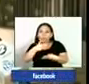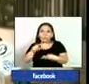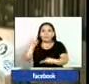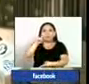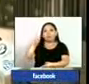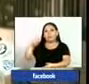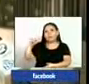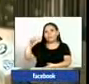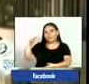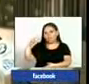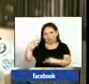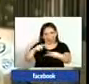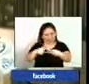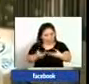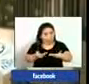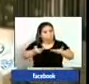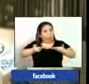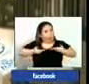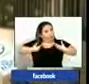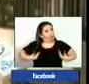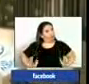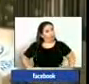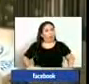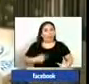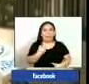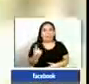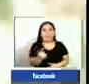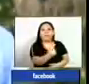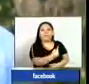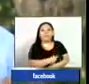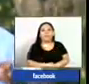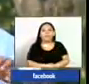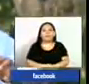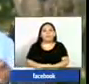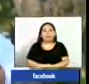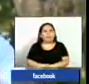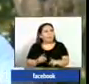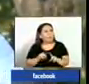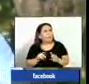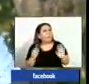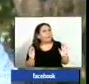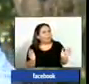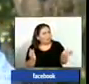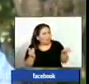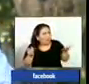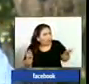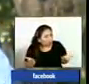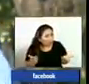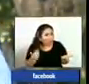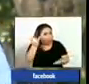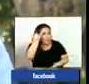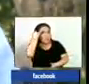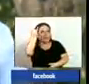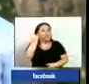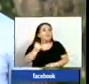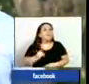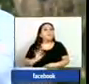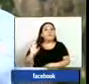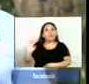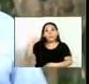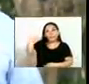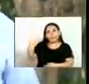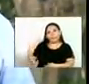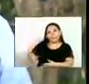¿verdad? Para reforzar el sistema inmunológico de todos nuestros habitantes. Pero, ¿cuál es el origen de esta iniciativa? El